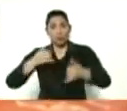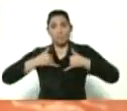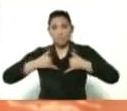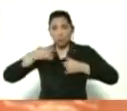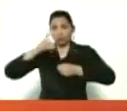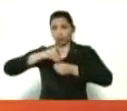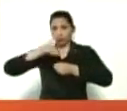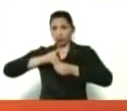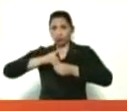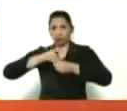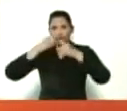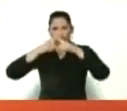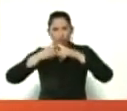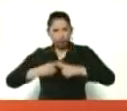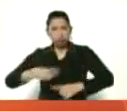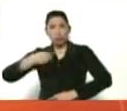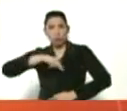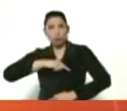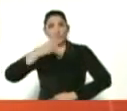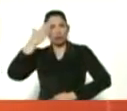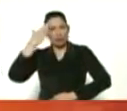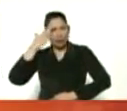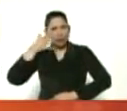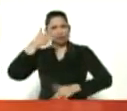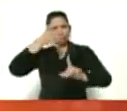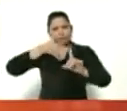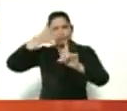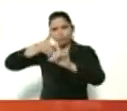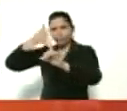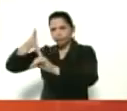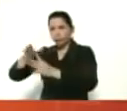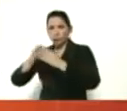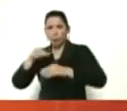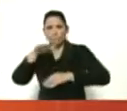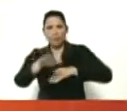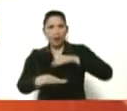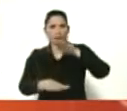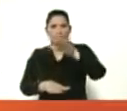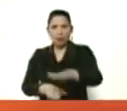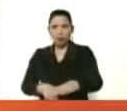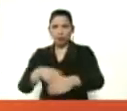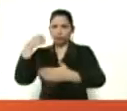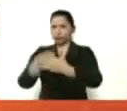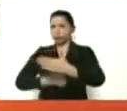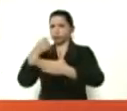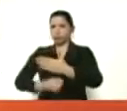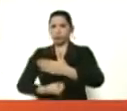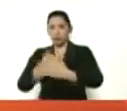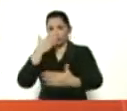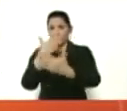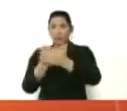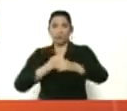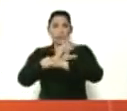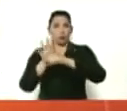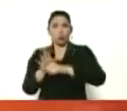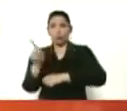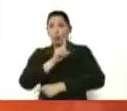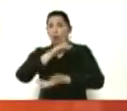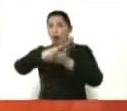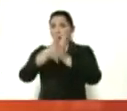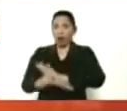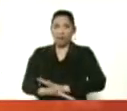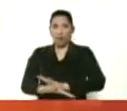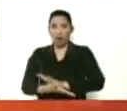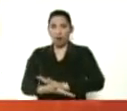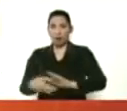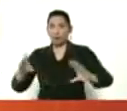data, para nosotros seguir orientando todos los pasos del combate a la pandemia, que no se acaba de la